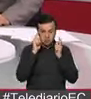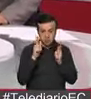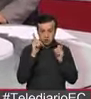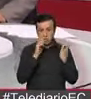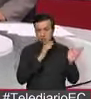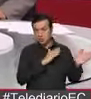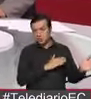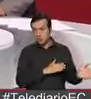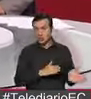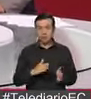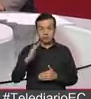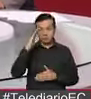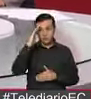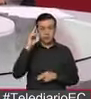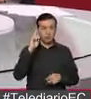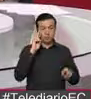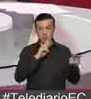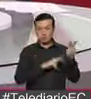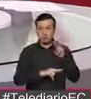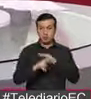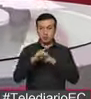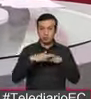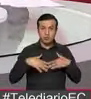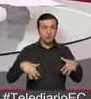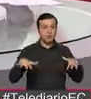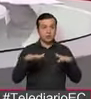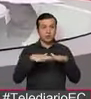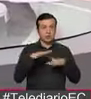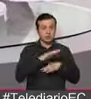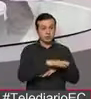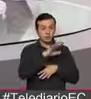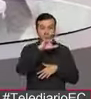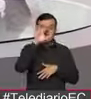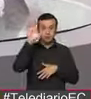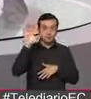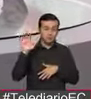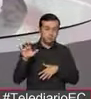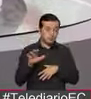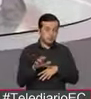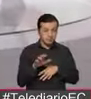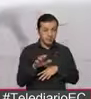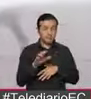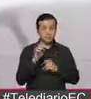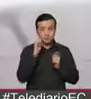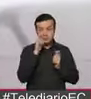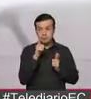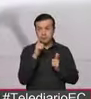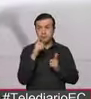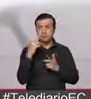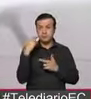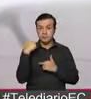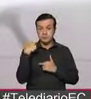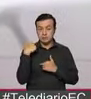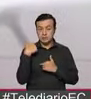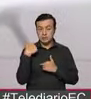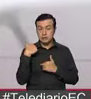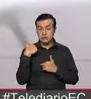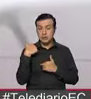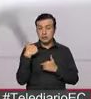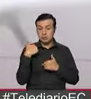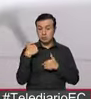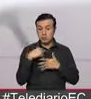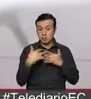mecanismos de policía repartidos en todos los territorios con todavía unas capacidades institucionales muy bajas